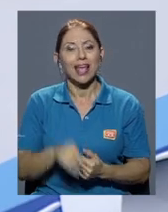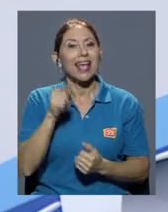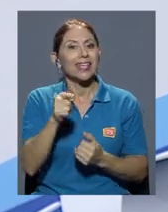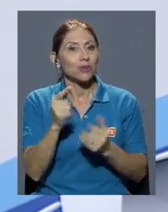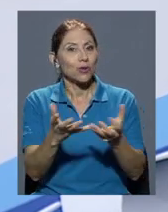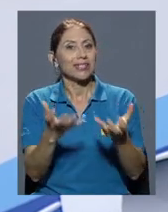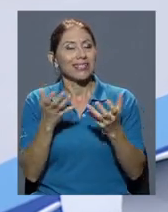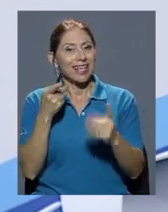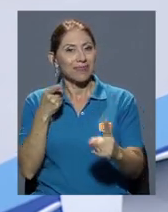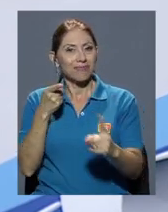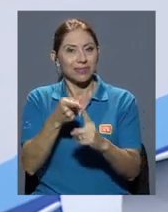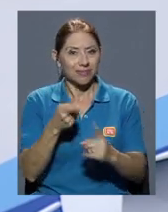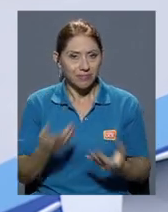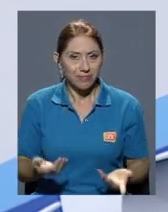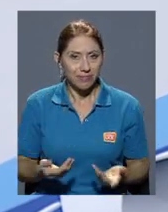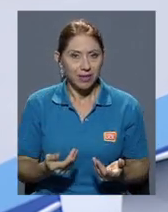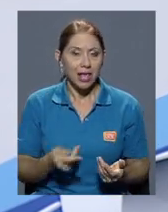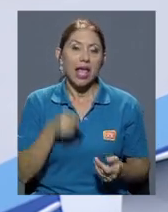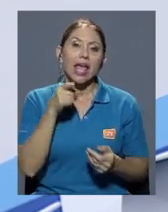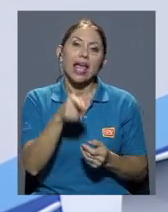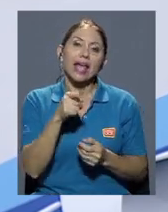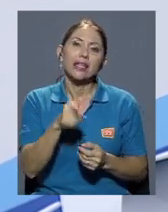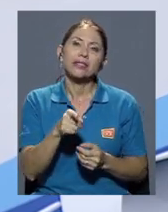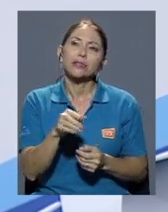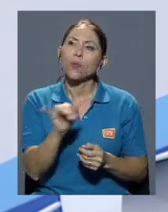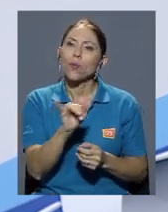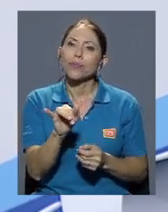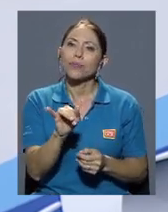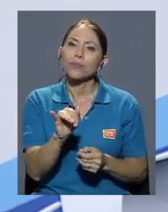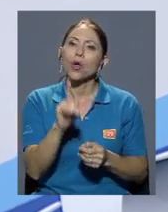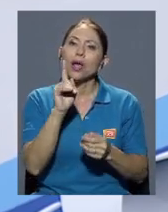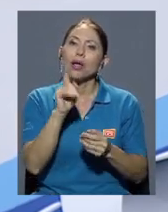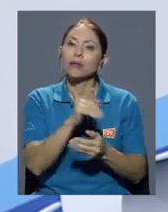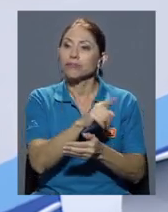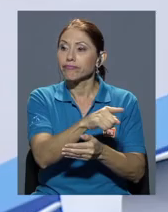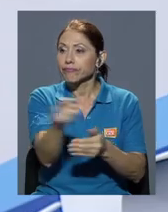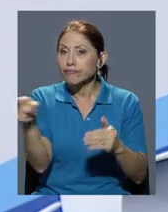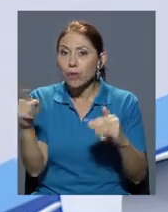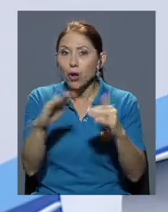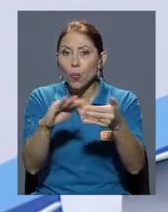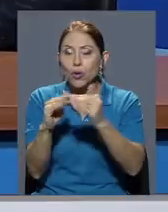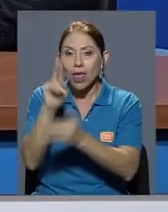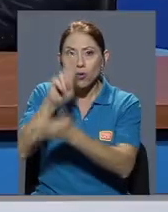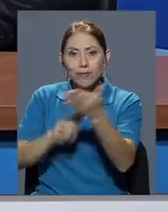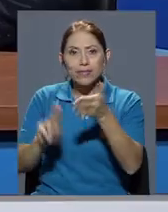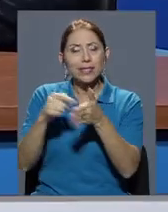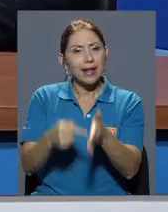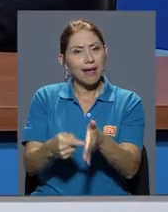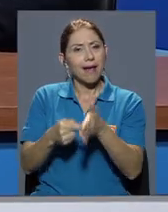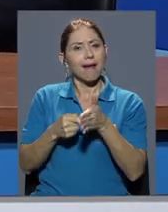corresponde a un gran como a una demanda de la comunidad universitaria